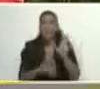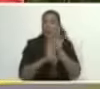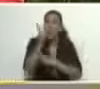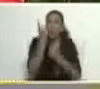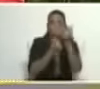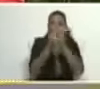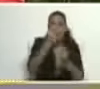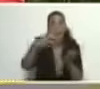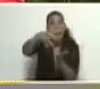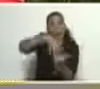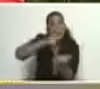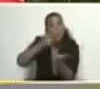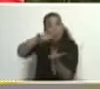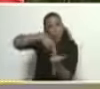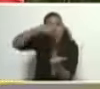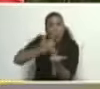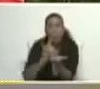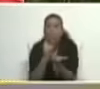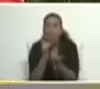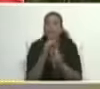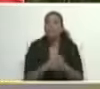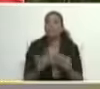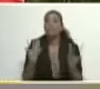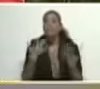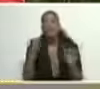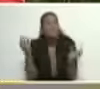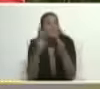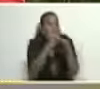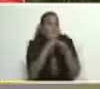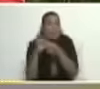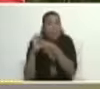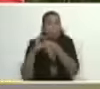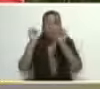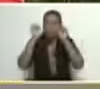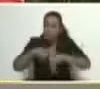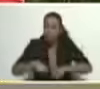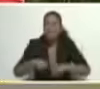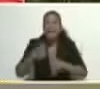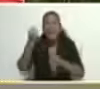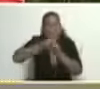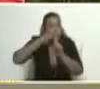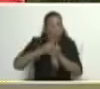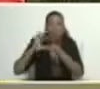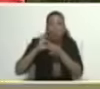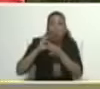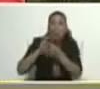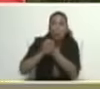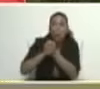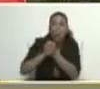económico y la agricultura. Seguimos juntos en esta lucha.